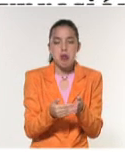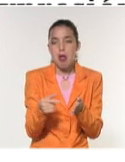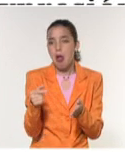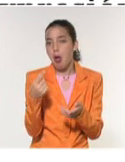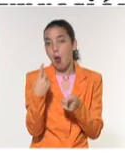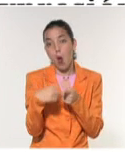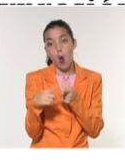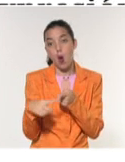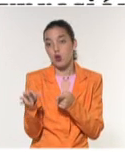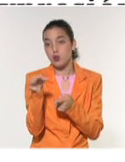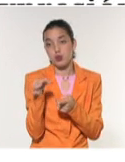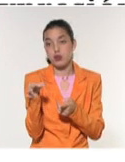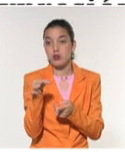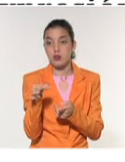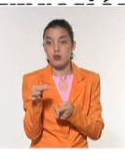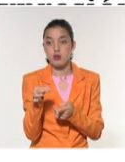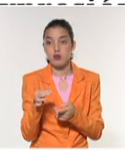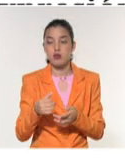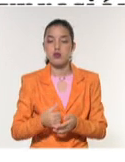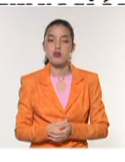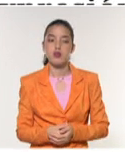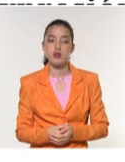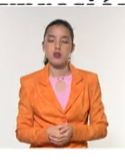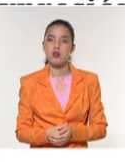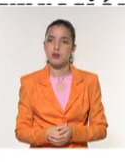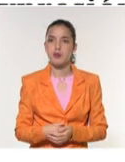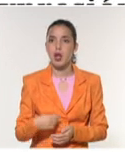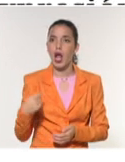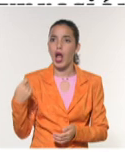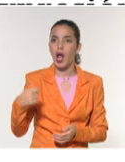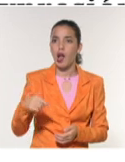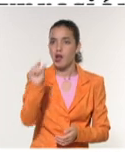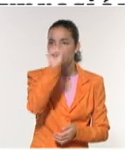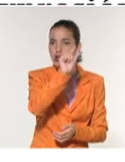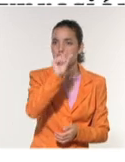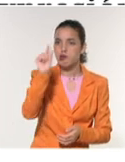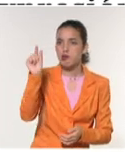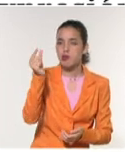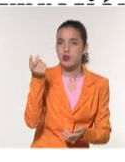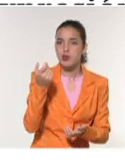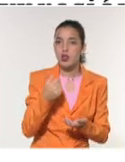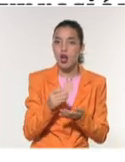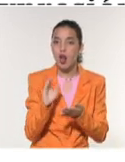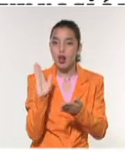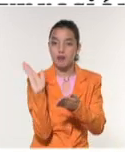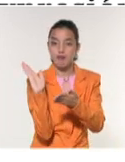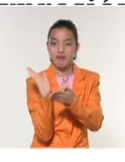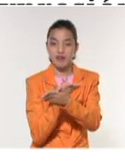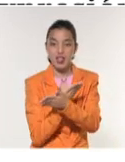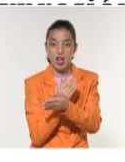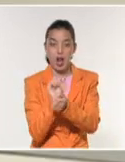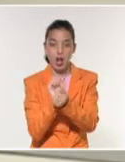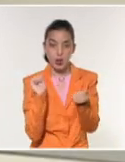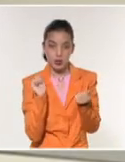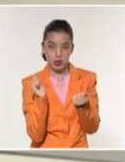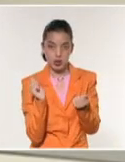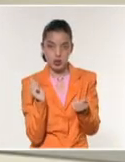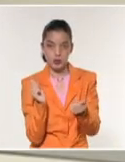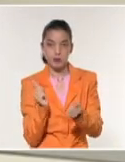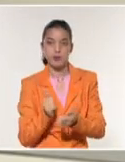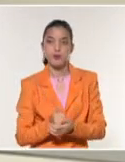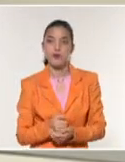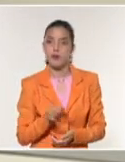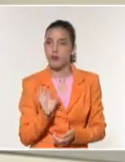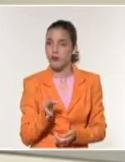este momento ustedes han indicado, el tribunal ha indicado de ese lugar la revocación de la libertad condicional. Sí, en este caso el tribunal de Perico